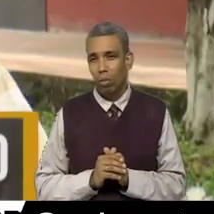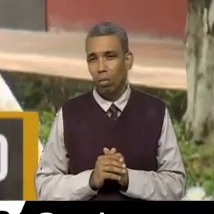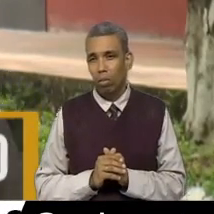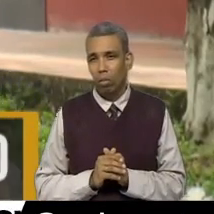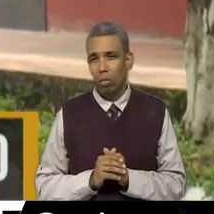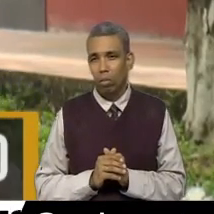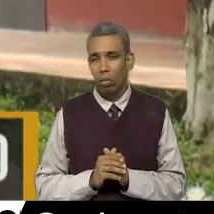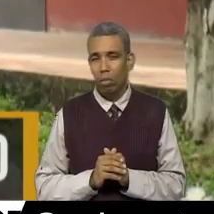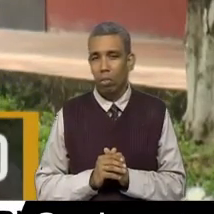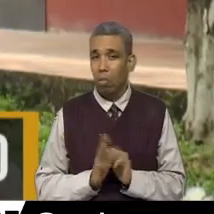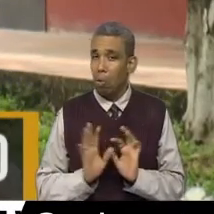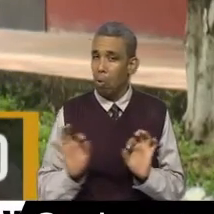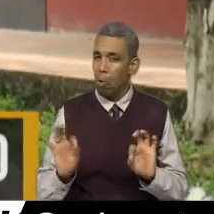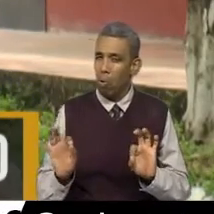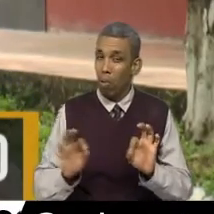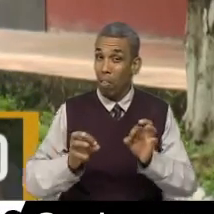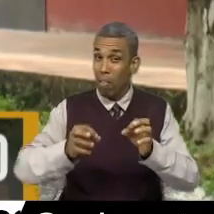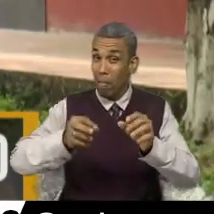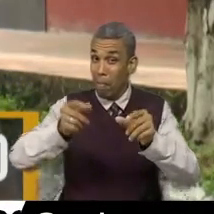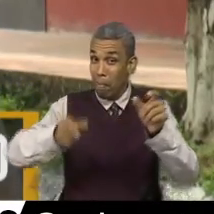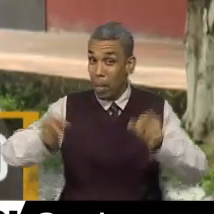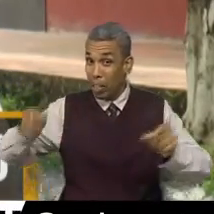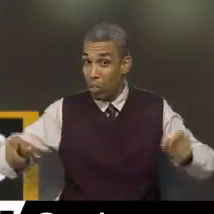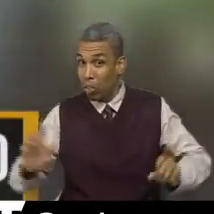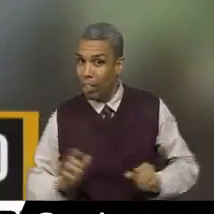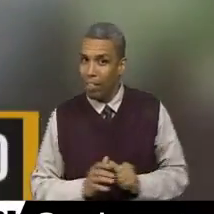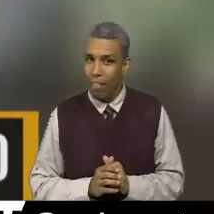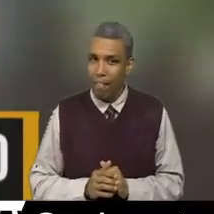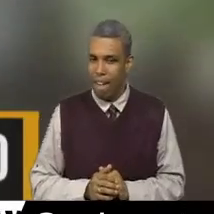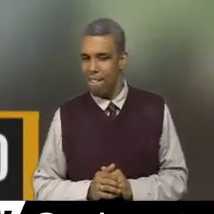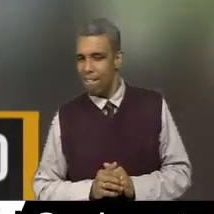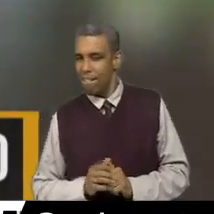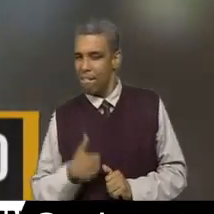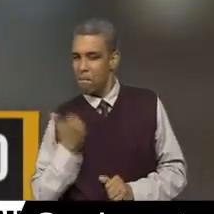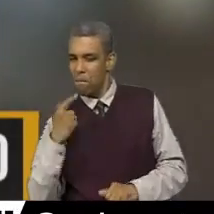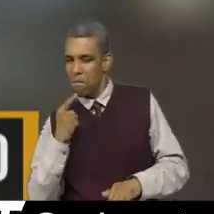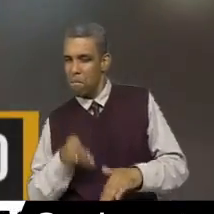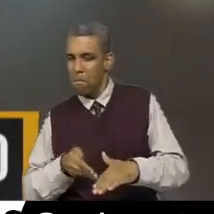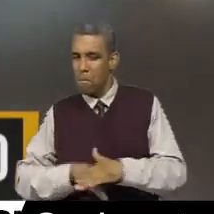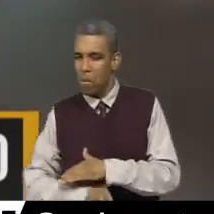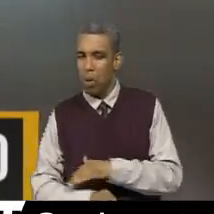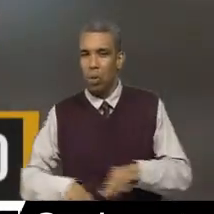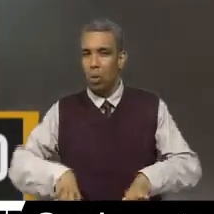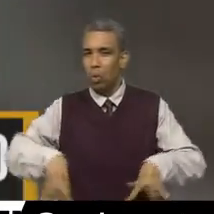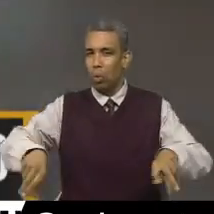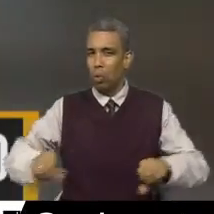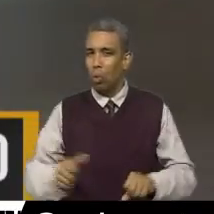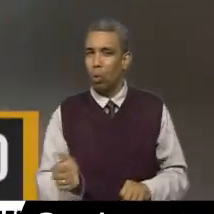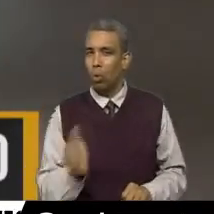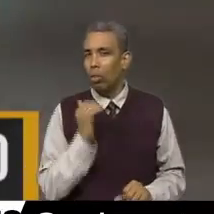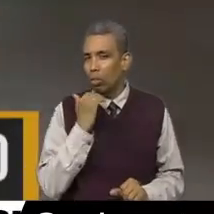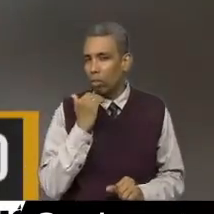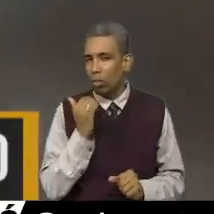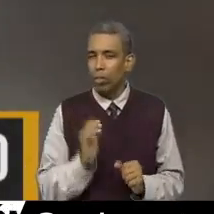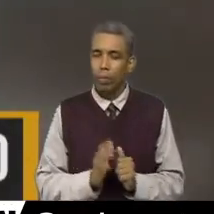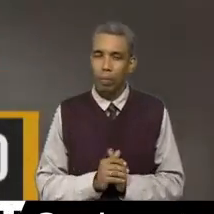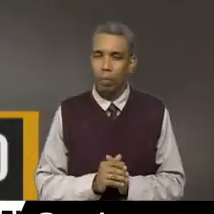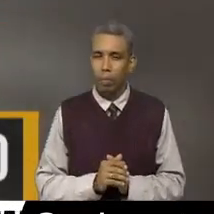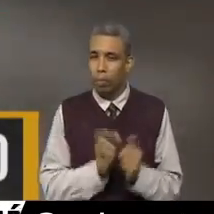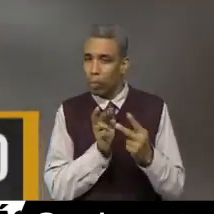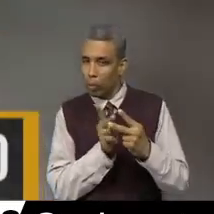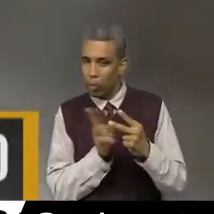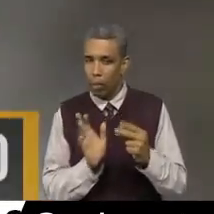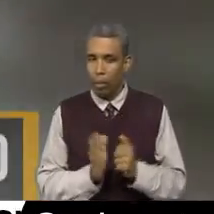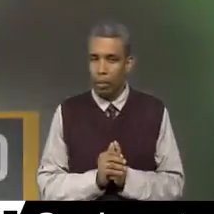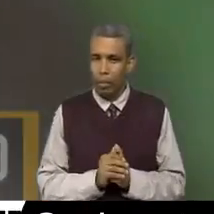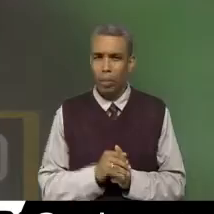de esa situación para poder venir a hacer los robos. Los habitantes del barrio La Floresta Baja aseguran que diariamente